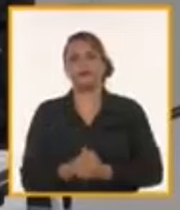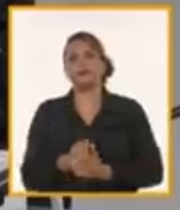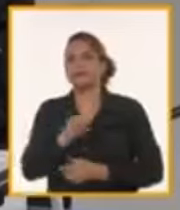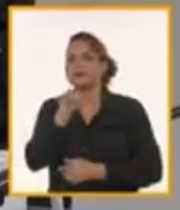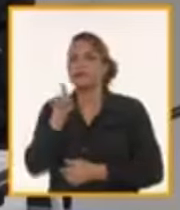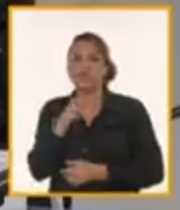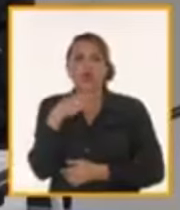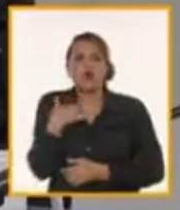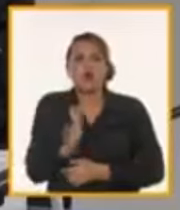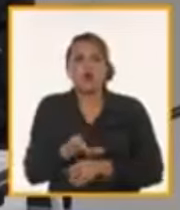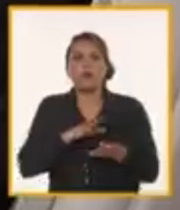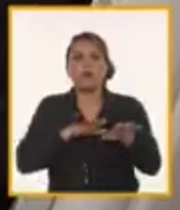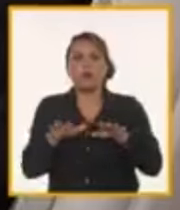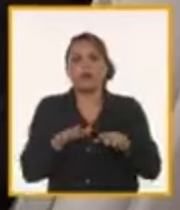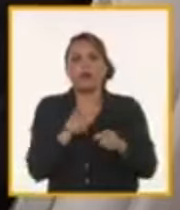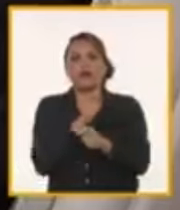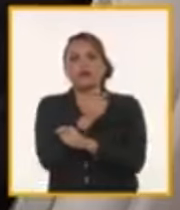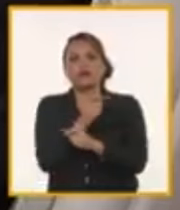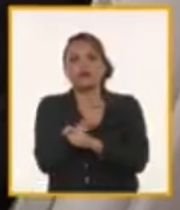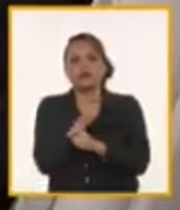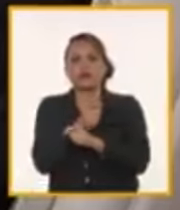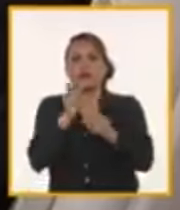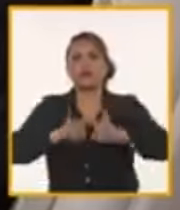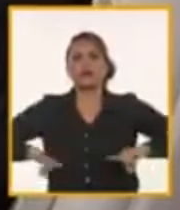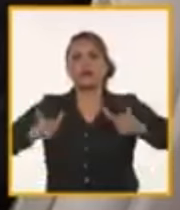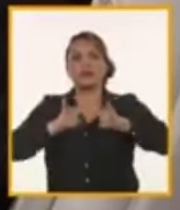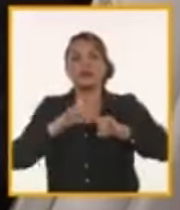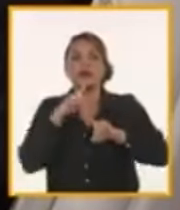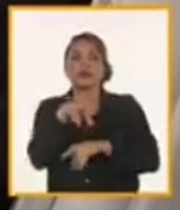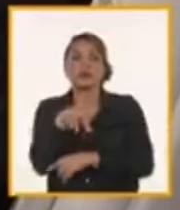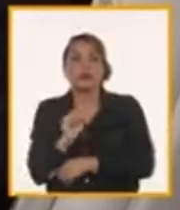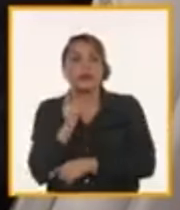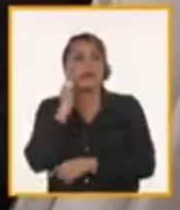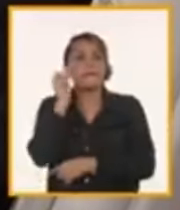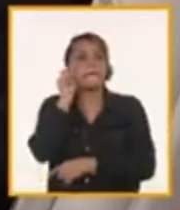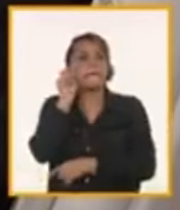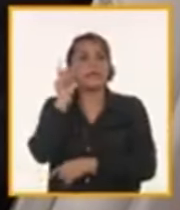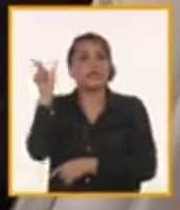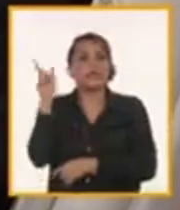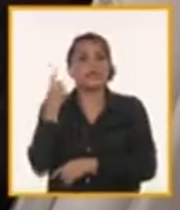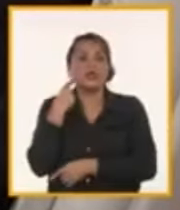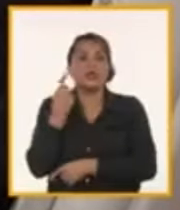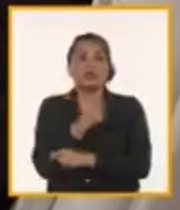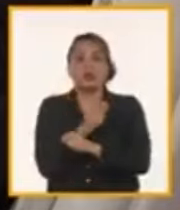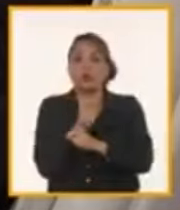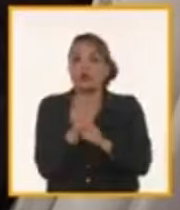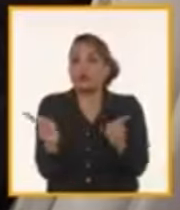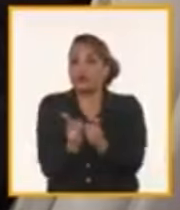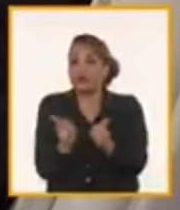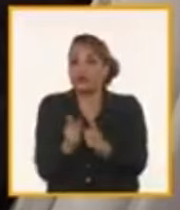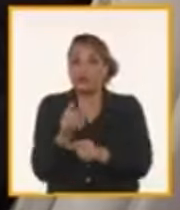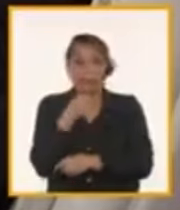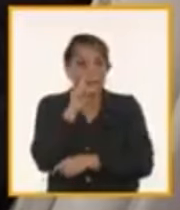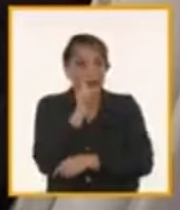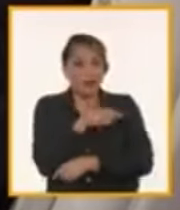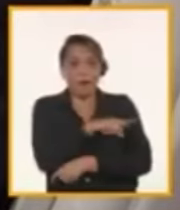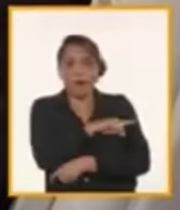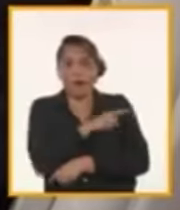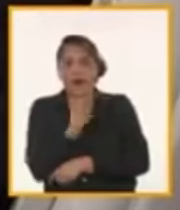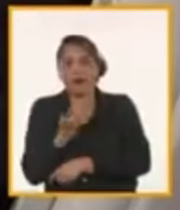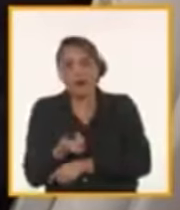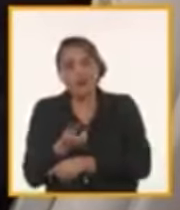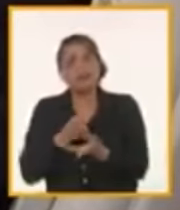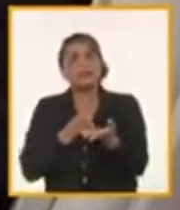está preparada la educación superior para este nuevo curso escolar Qué experiencias de lo del curso corto que acabamos de culminar pues